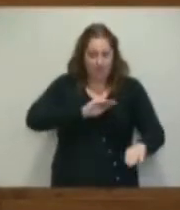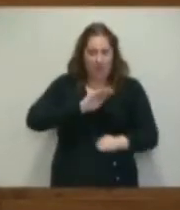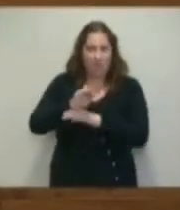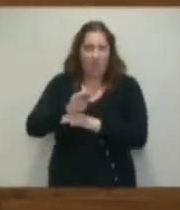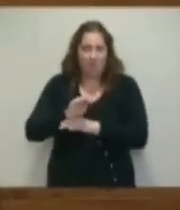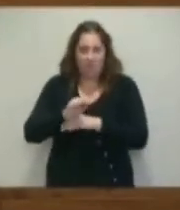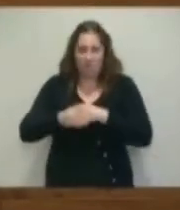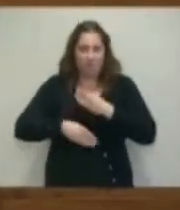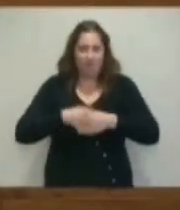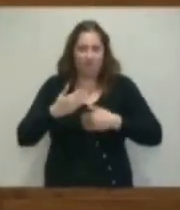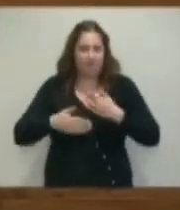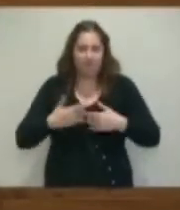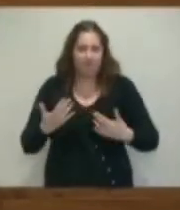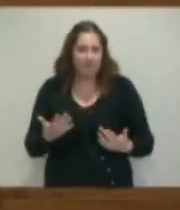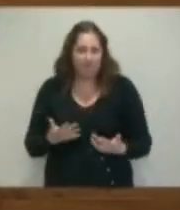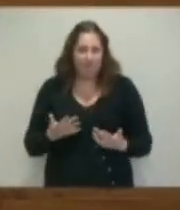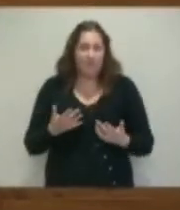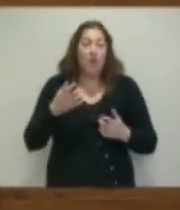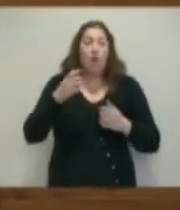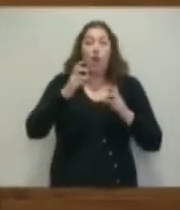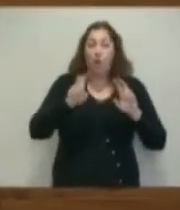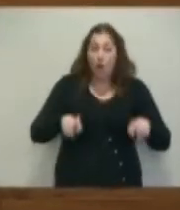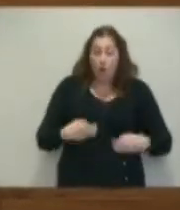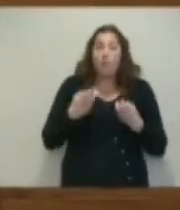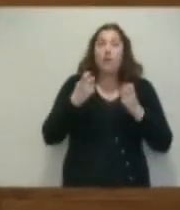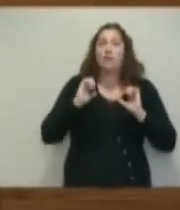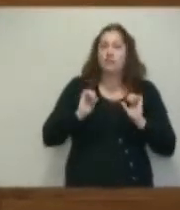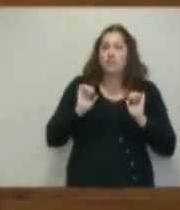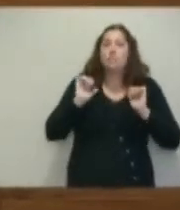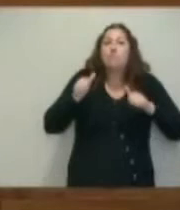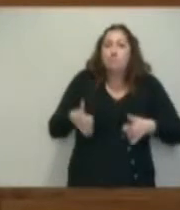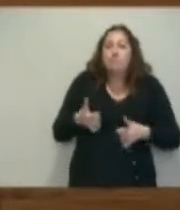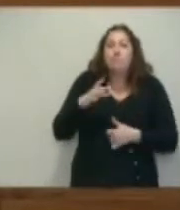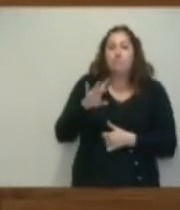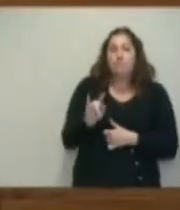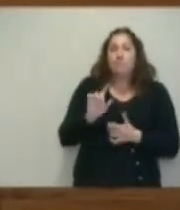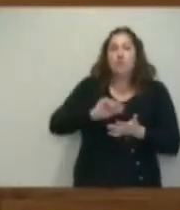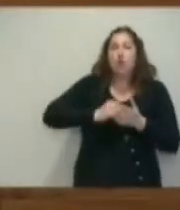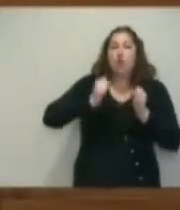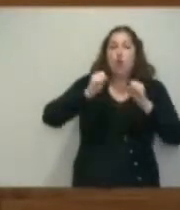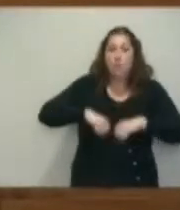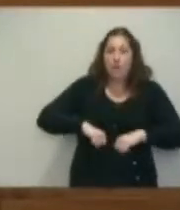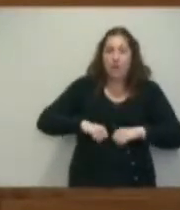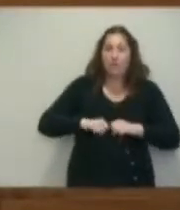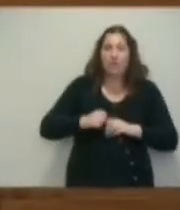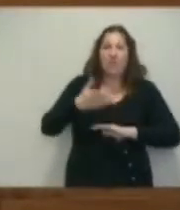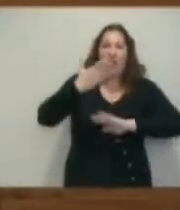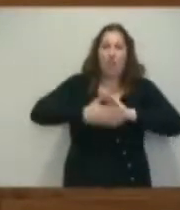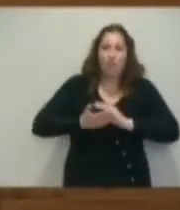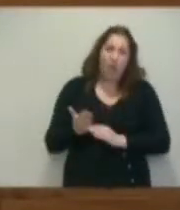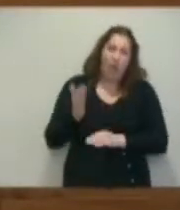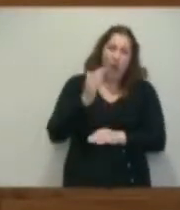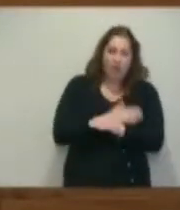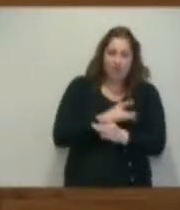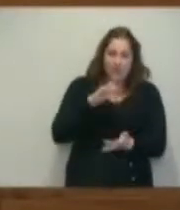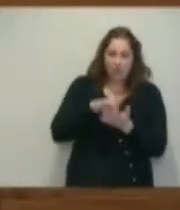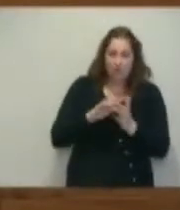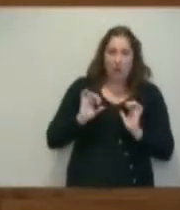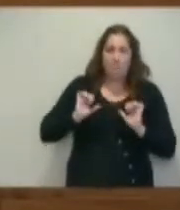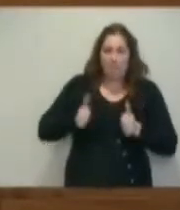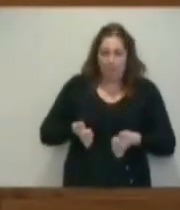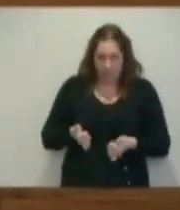está en cuestionamiento el futuro de aquellas obras que sí que se han iniciado, pero cuyos convenios habían caducado antes de la finalización de las mismas. Un